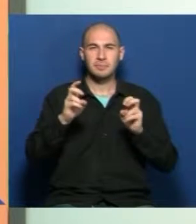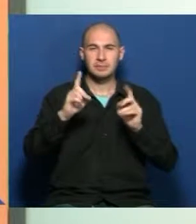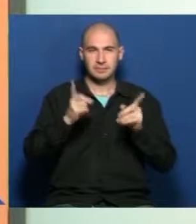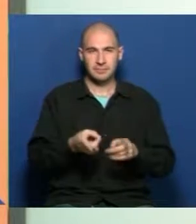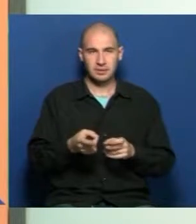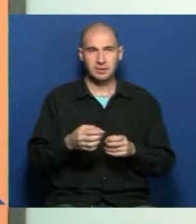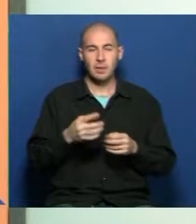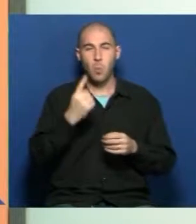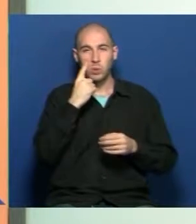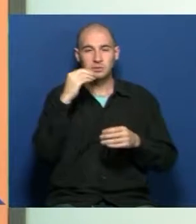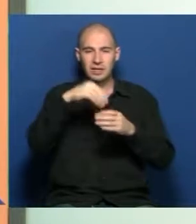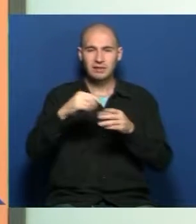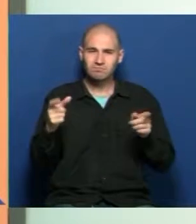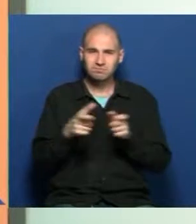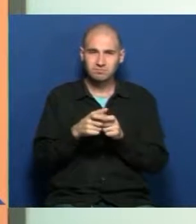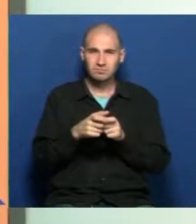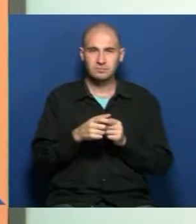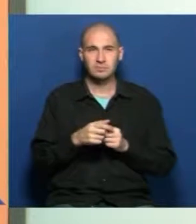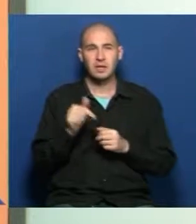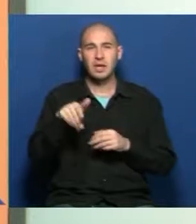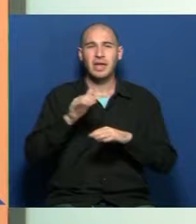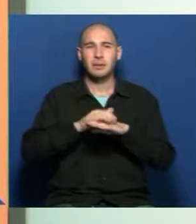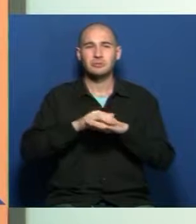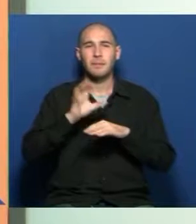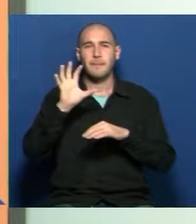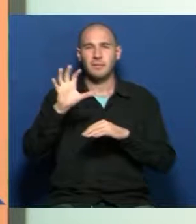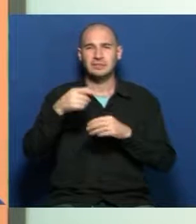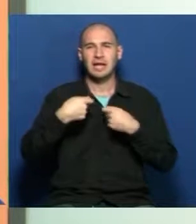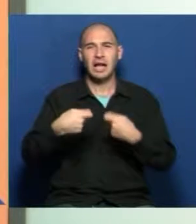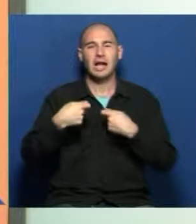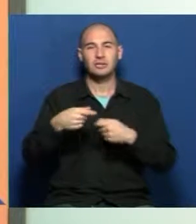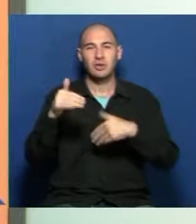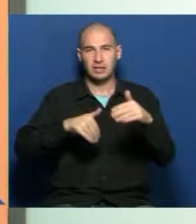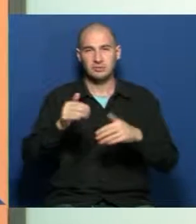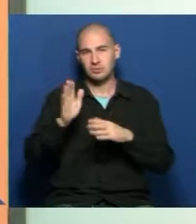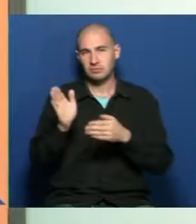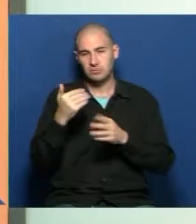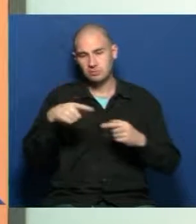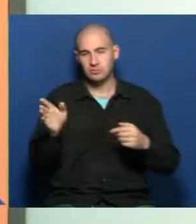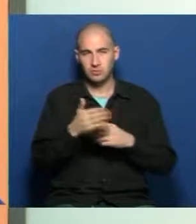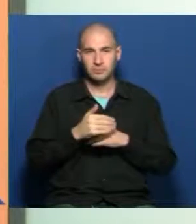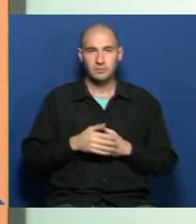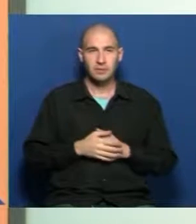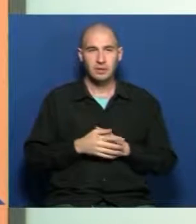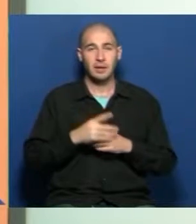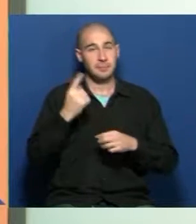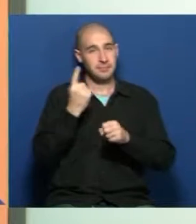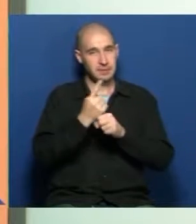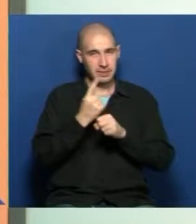las comunas chicas se haga cargo la provincia de los gastos electorales y desdobla. Vamos a lo